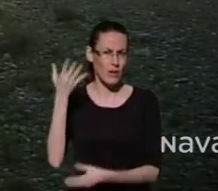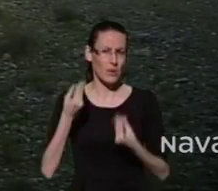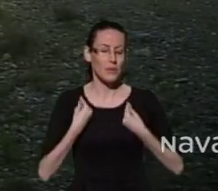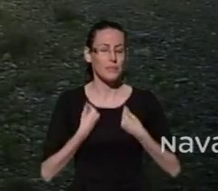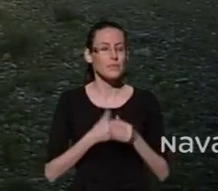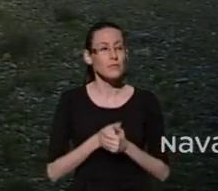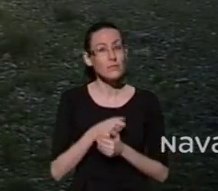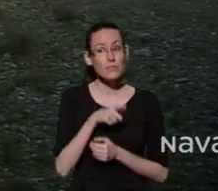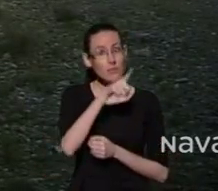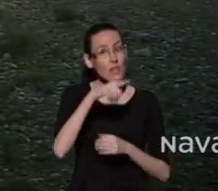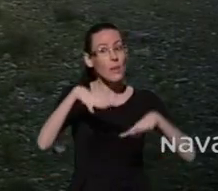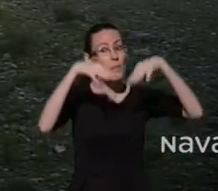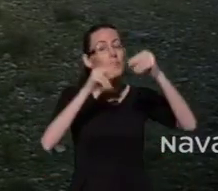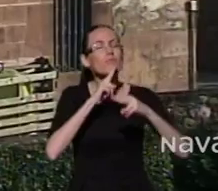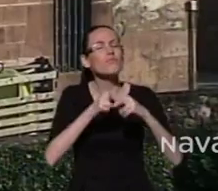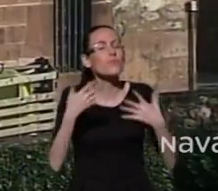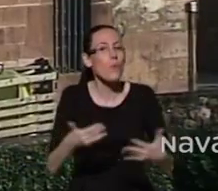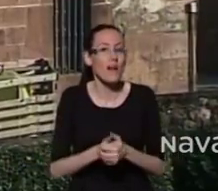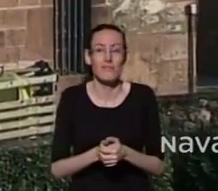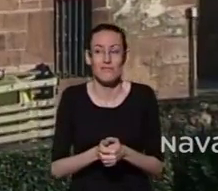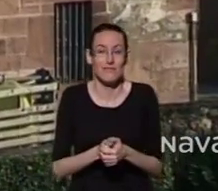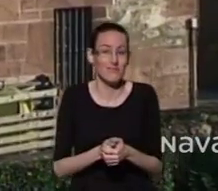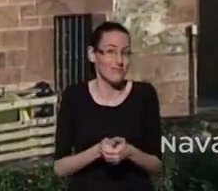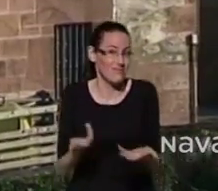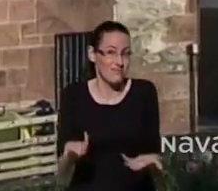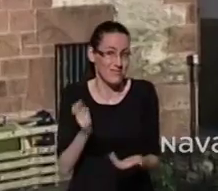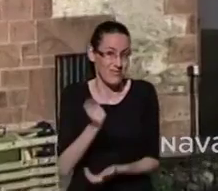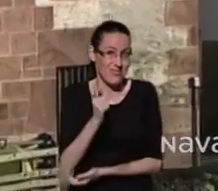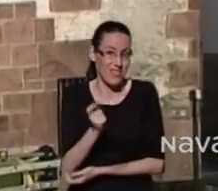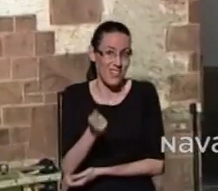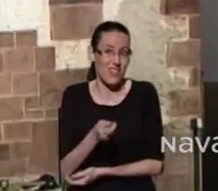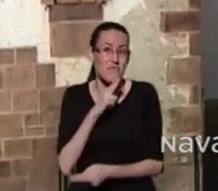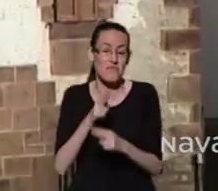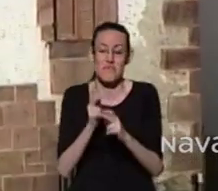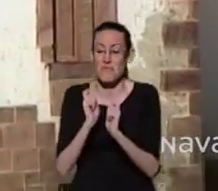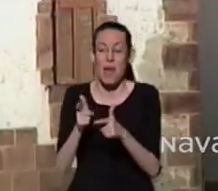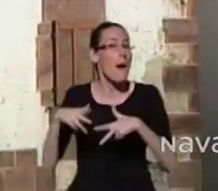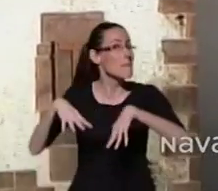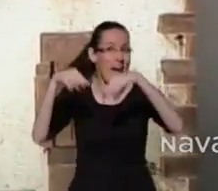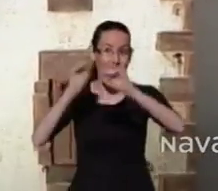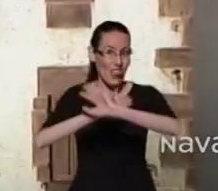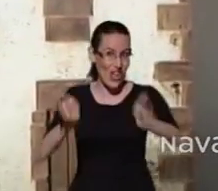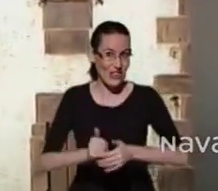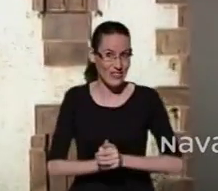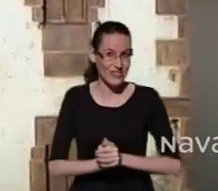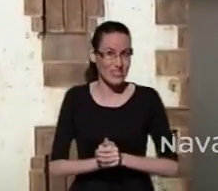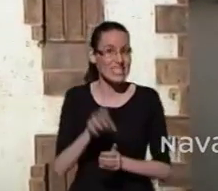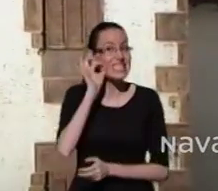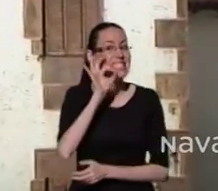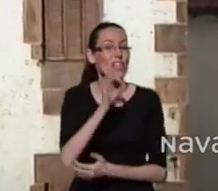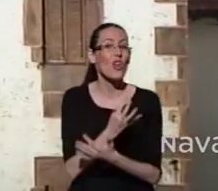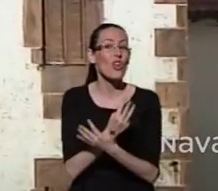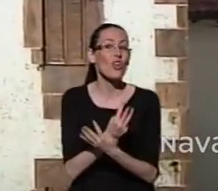Bueno, pues realmente se llama el Palacio. Por el aspecto que tiene, pues la gente le empezó a llamar el Palacio. Mandó construir a finales del siglo